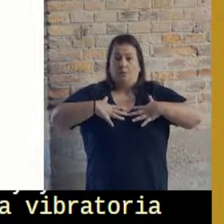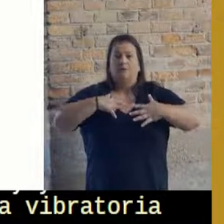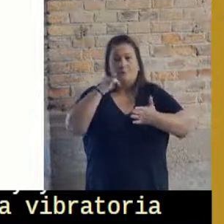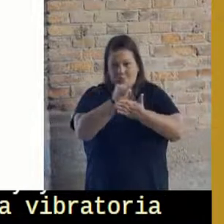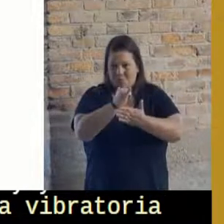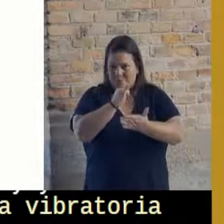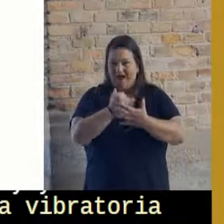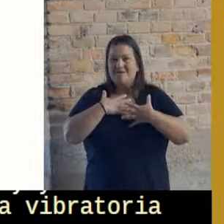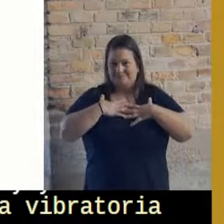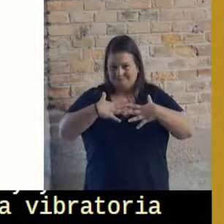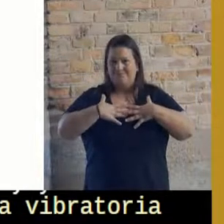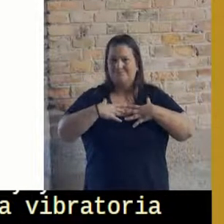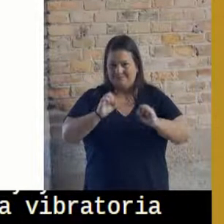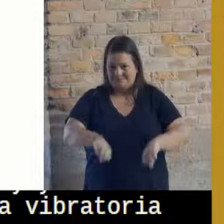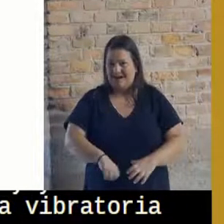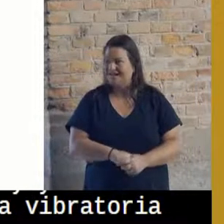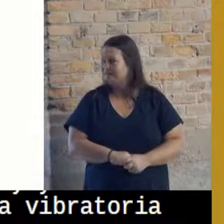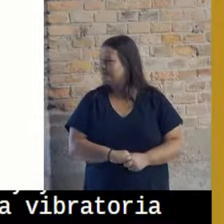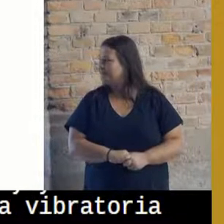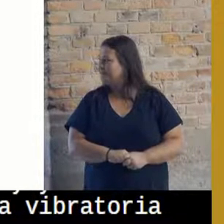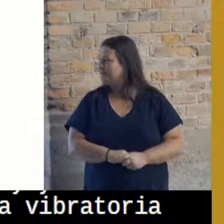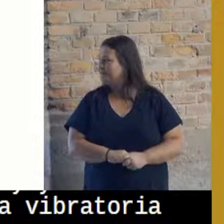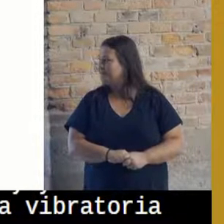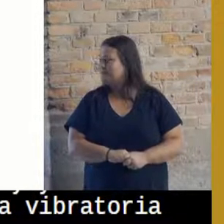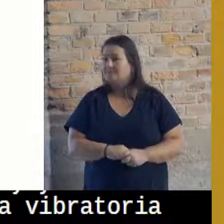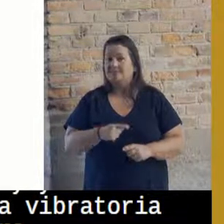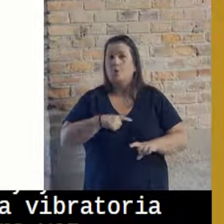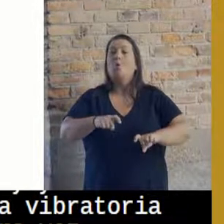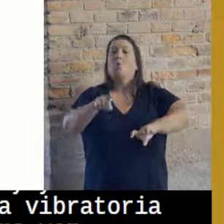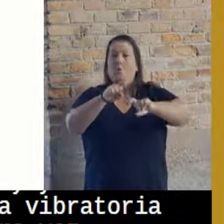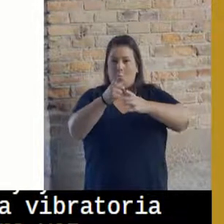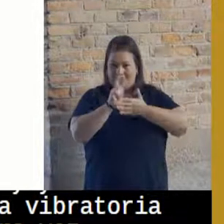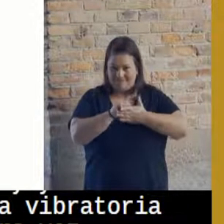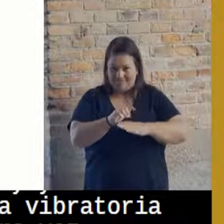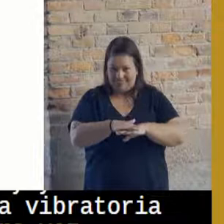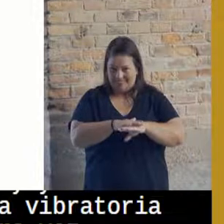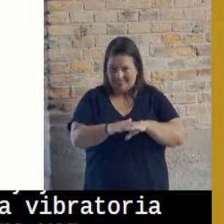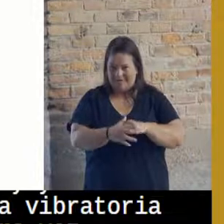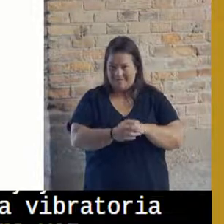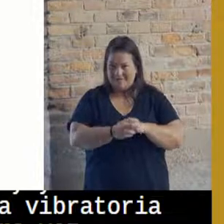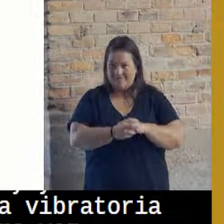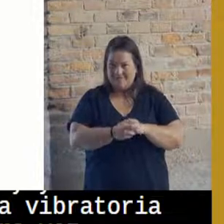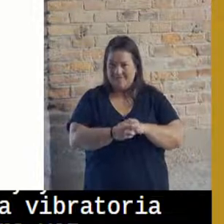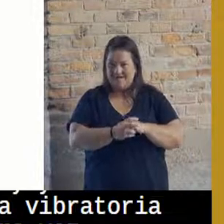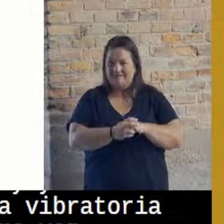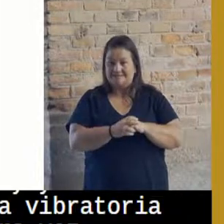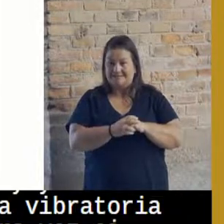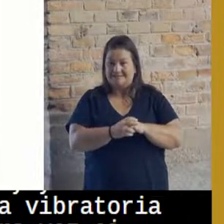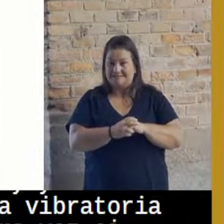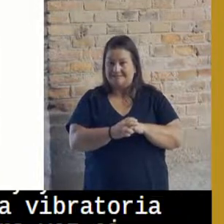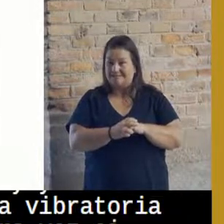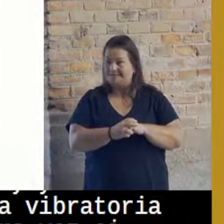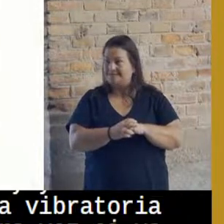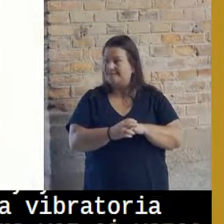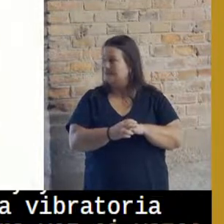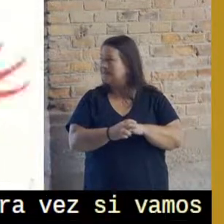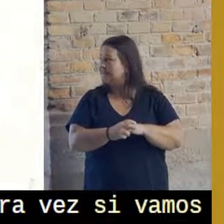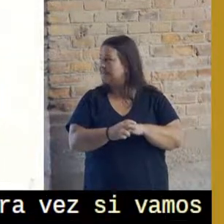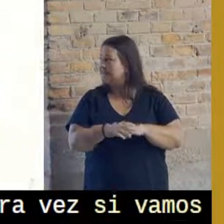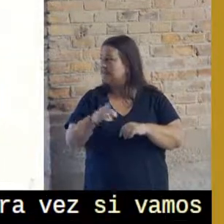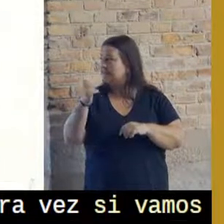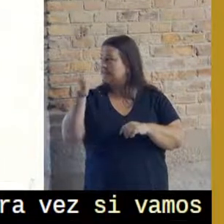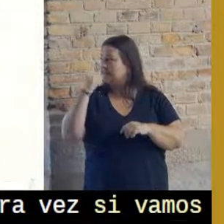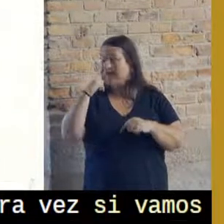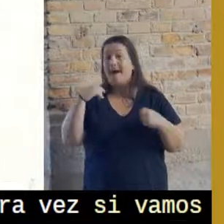la mochila vuelvo otra vuelvo otra vez sí vamos la mochilas